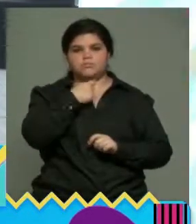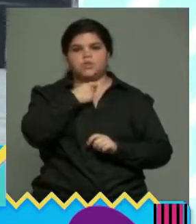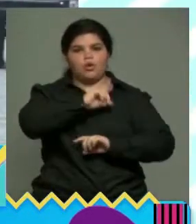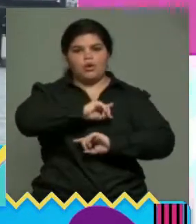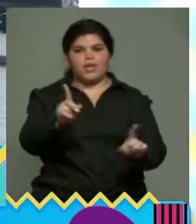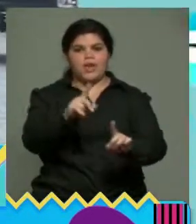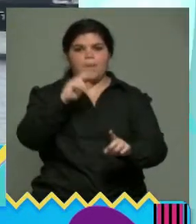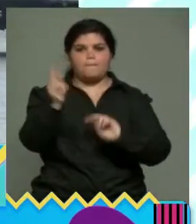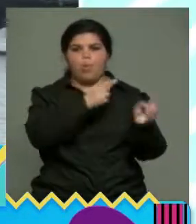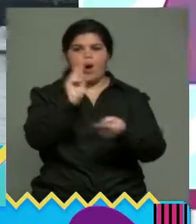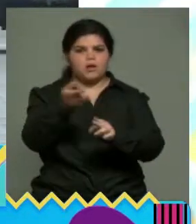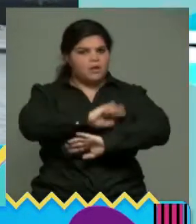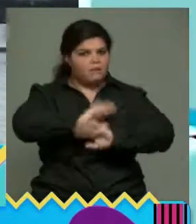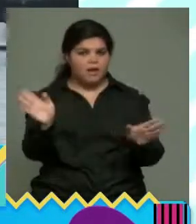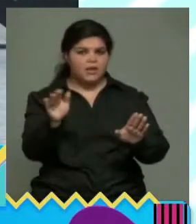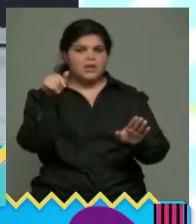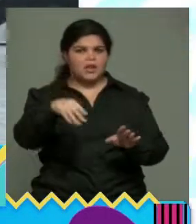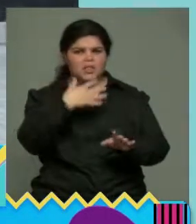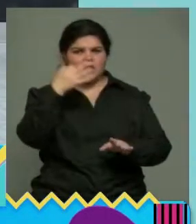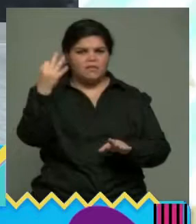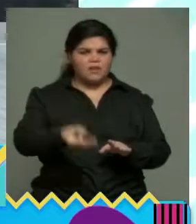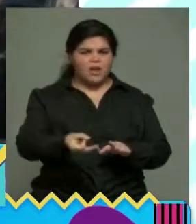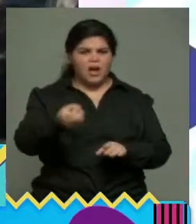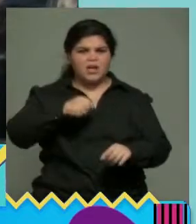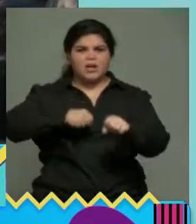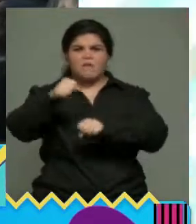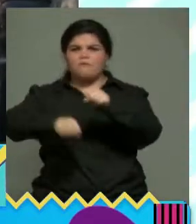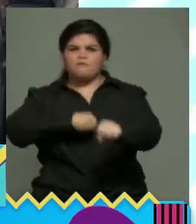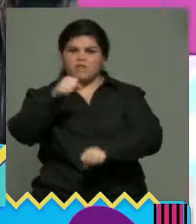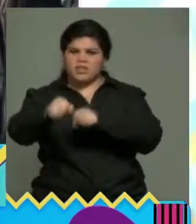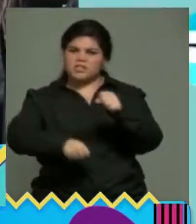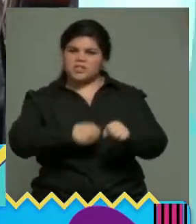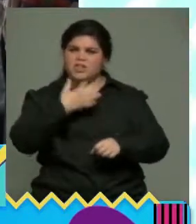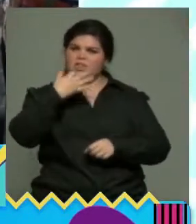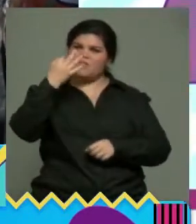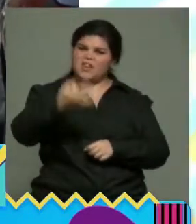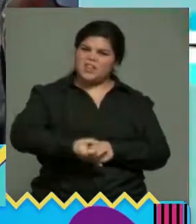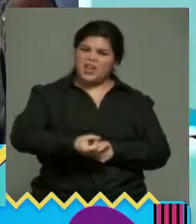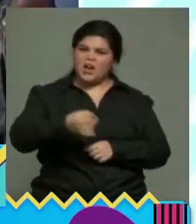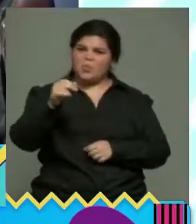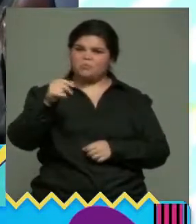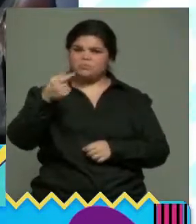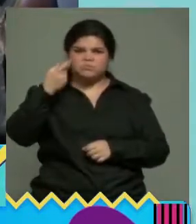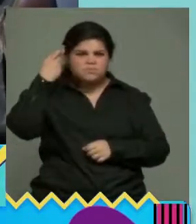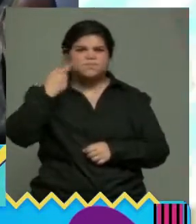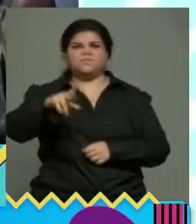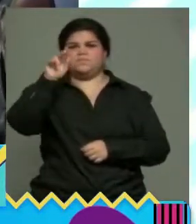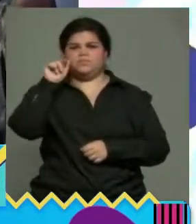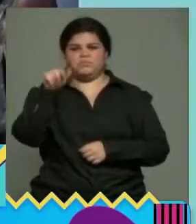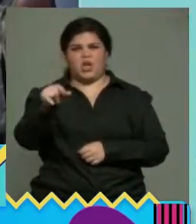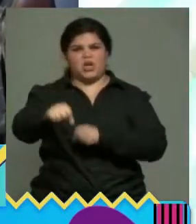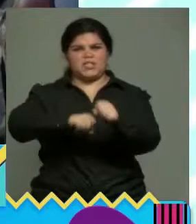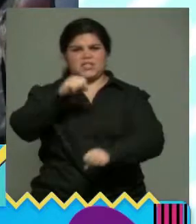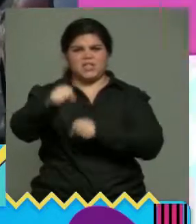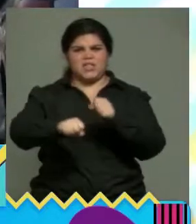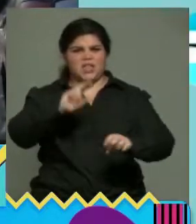es? ¿Realmente mueve la aguja el ciclista? Yo no sé si es realmente así, pero bueno, díganme ustedes cuál es su opinión,